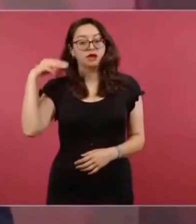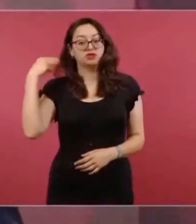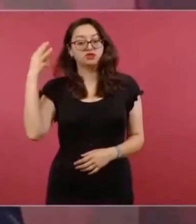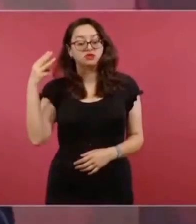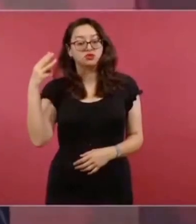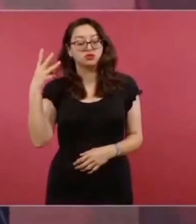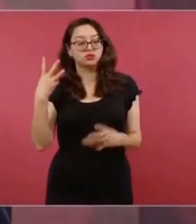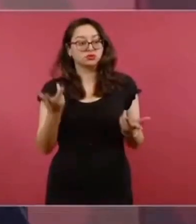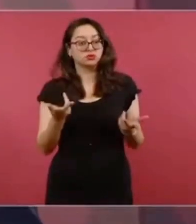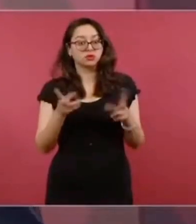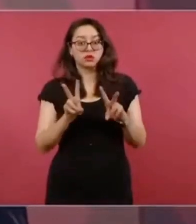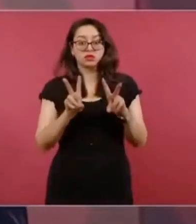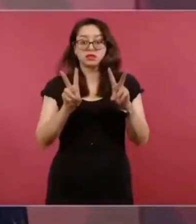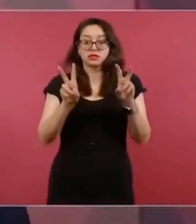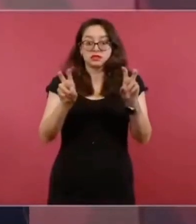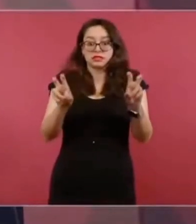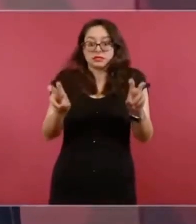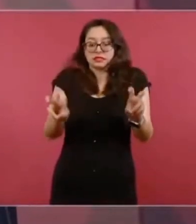Cuando estamos hablando